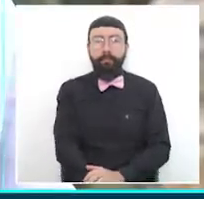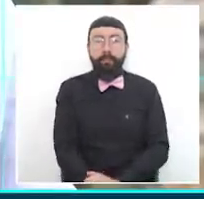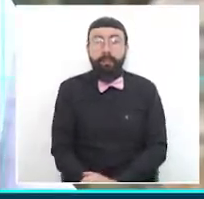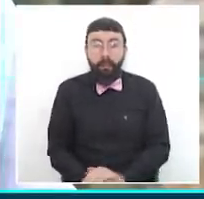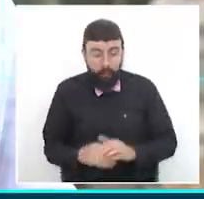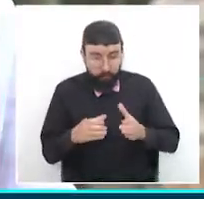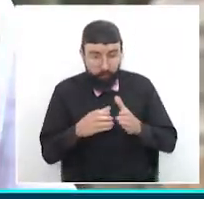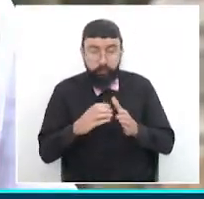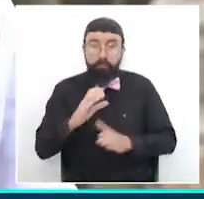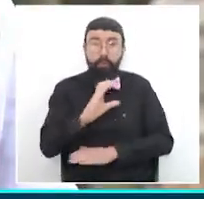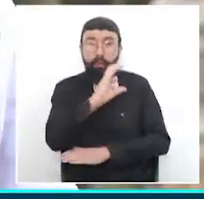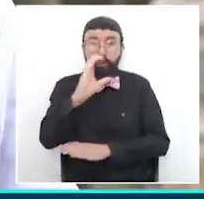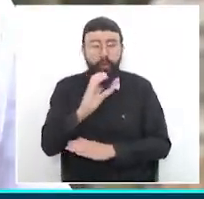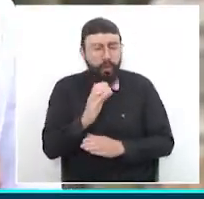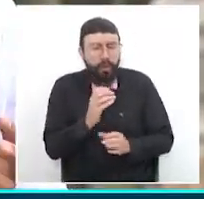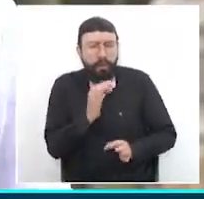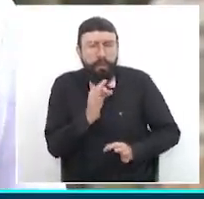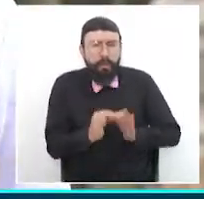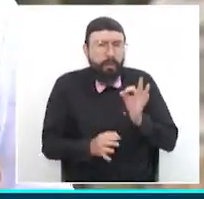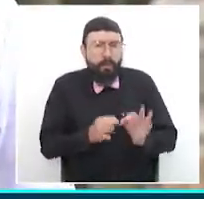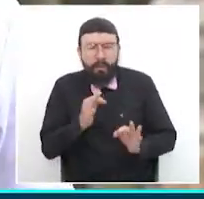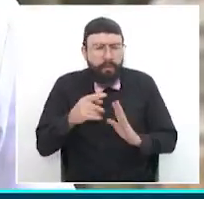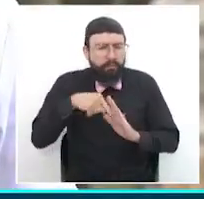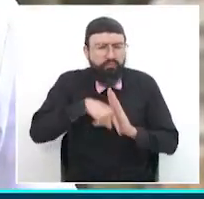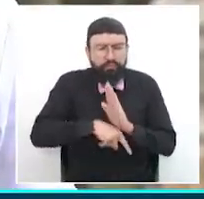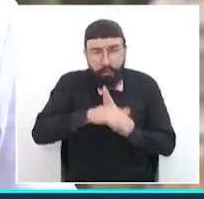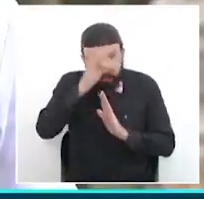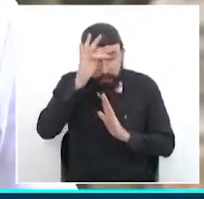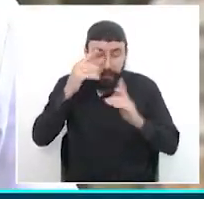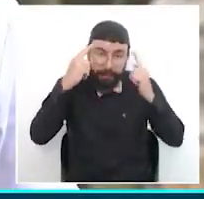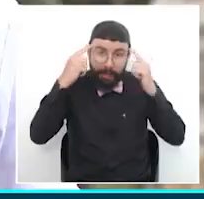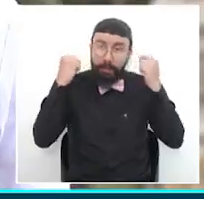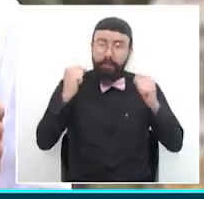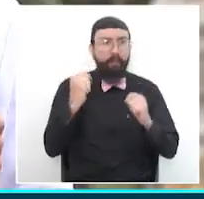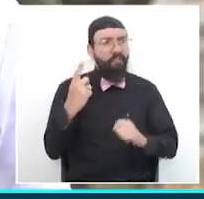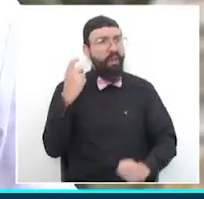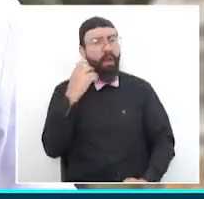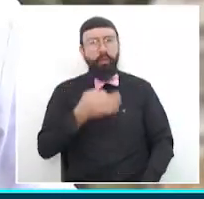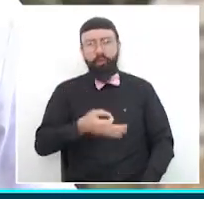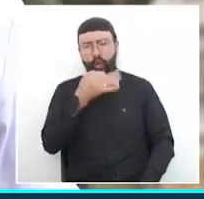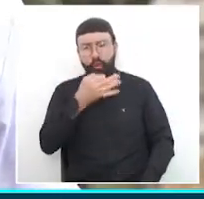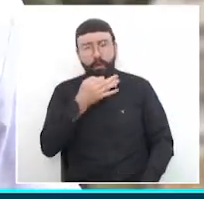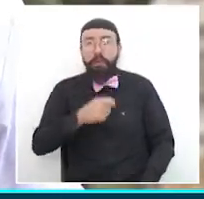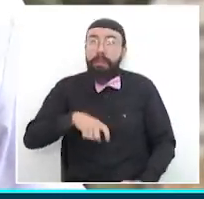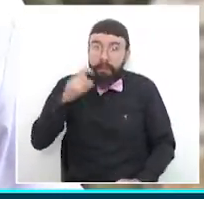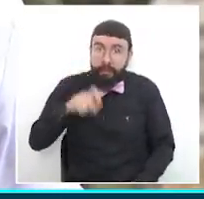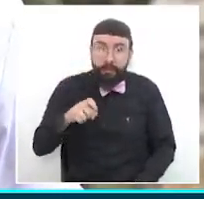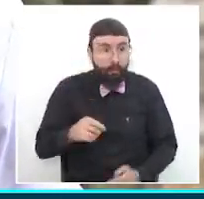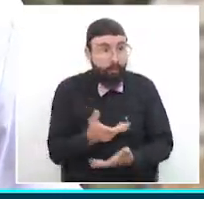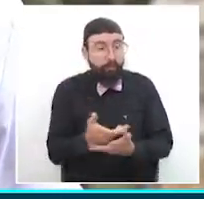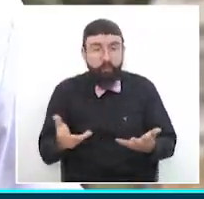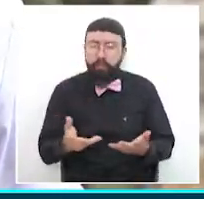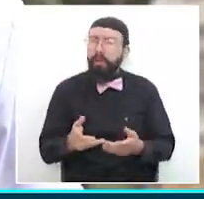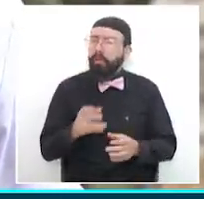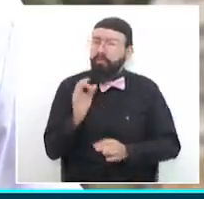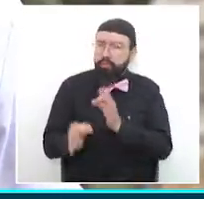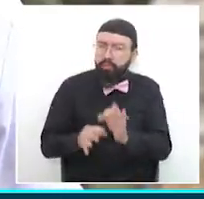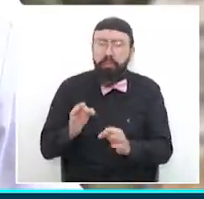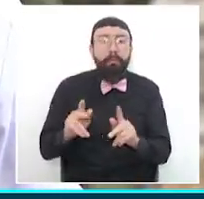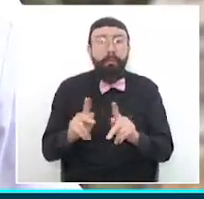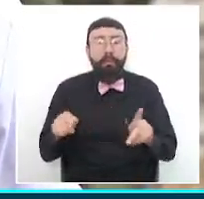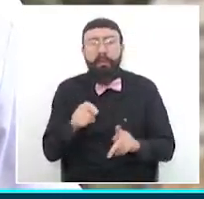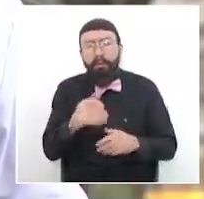Asociación Colombiana de Cuidados Intensivos, preocupada por la escasez de medicamentos que son indispensables para el tratamiento de pacientes